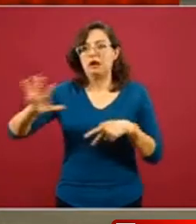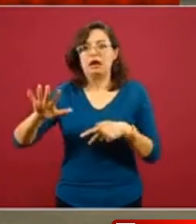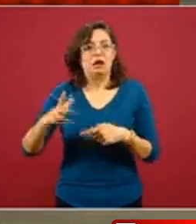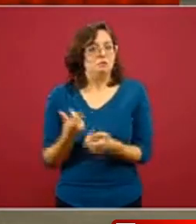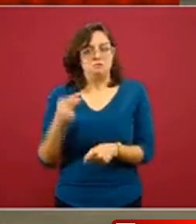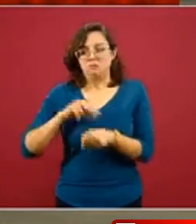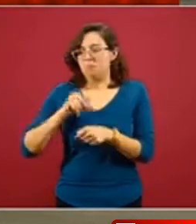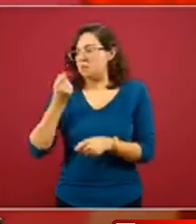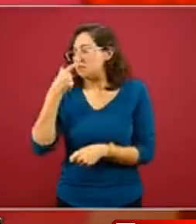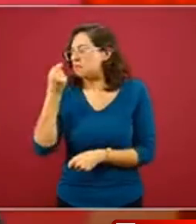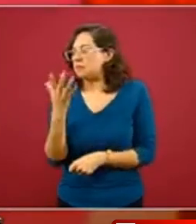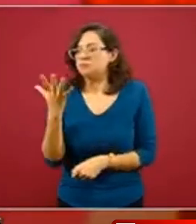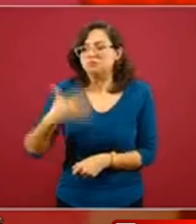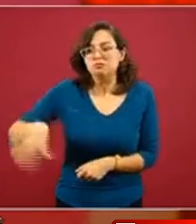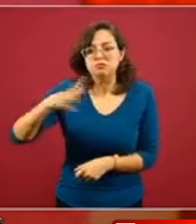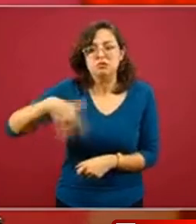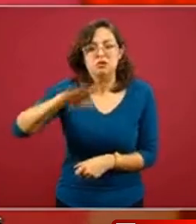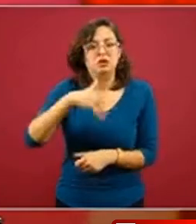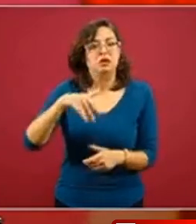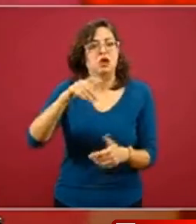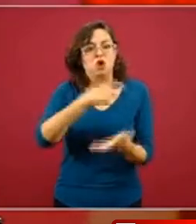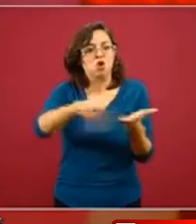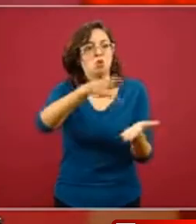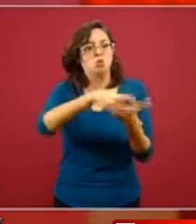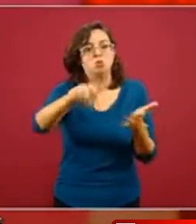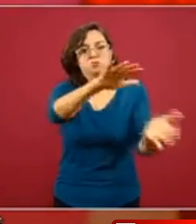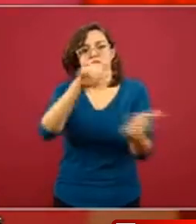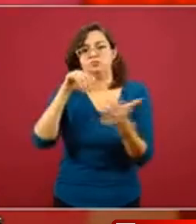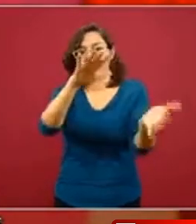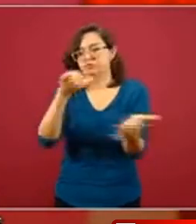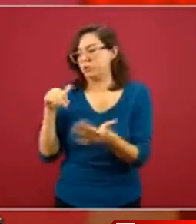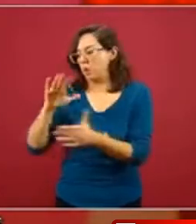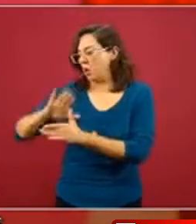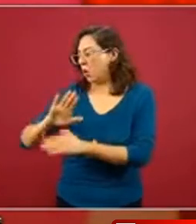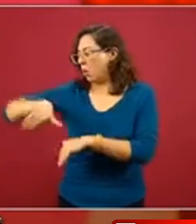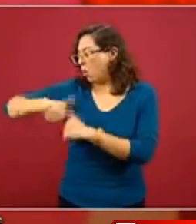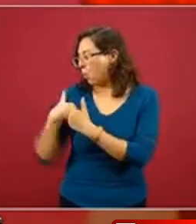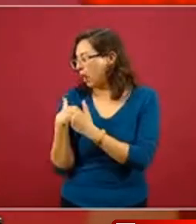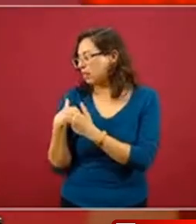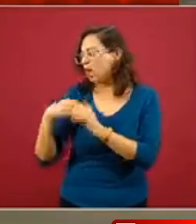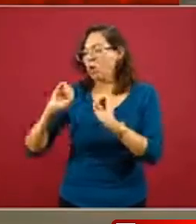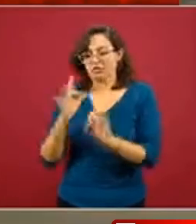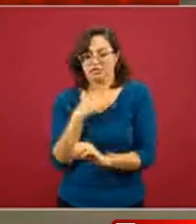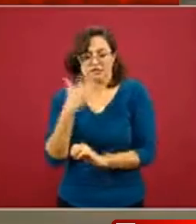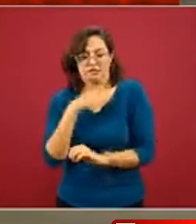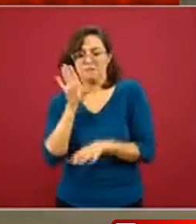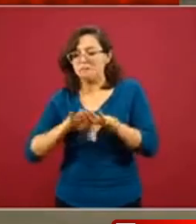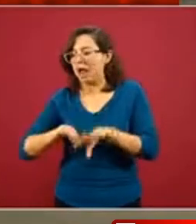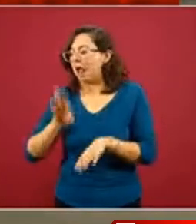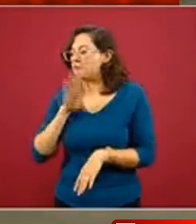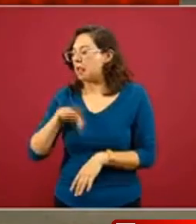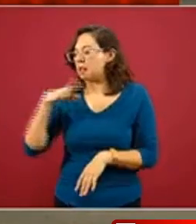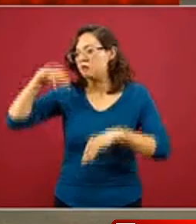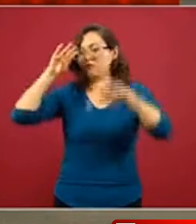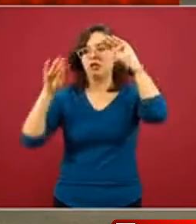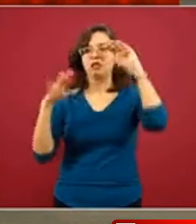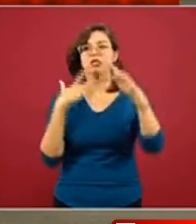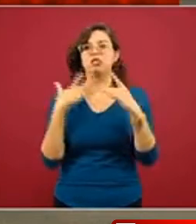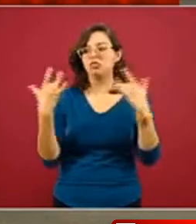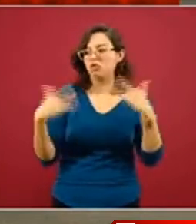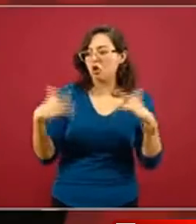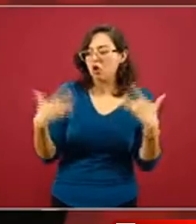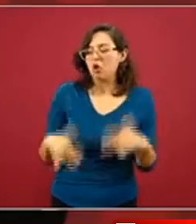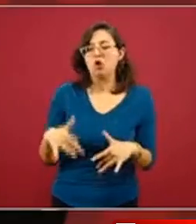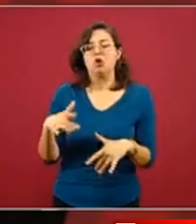buscar el medicamento, guardarlo en reserva o empezarlo a utilizar a la menor provocación cuando alguien tiene fiebre, tos, dolor de